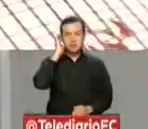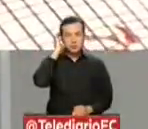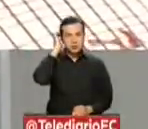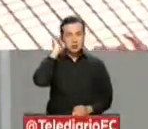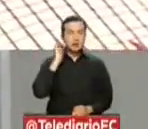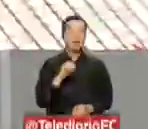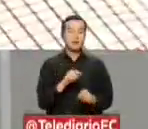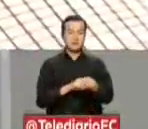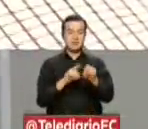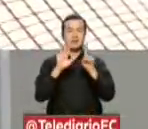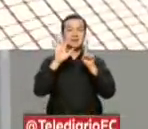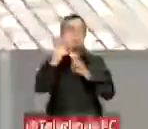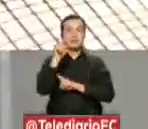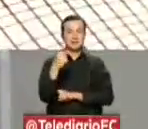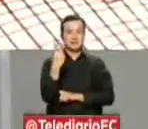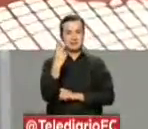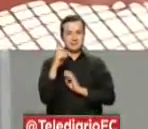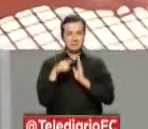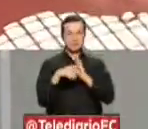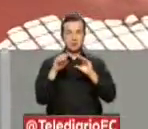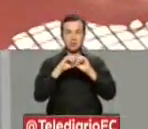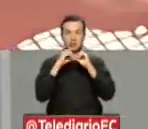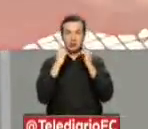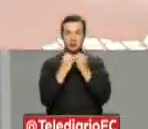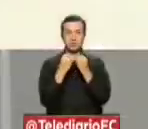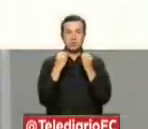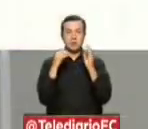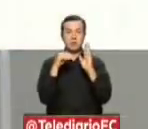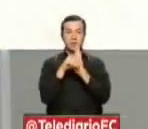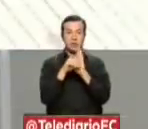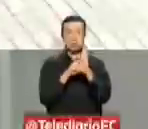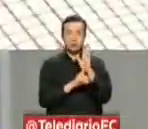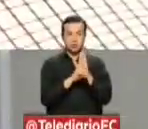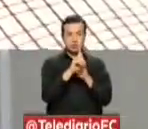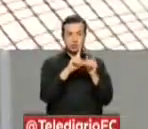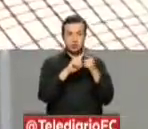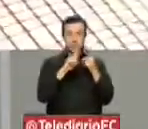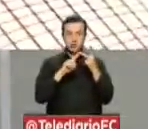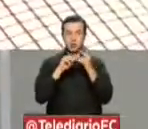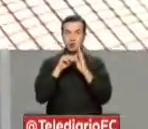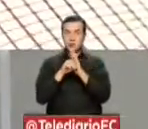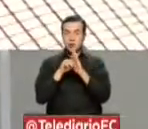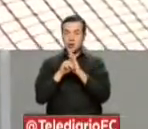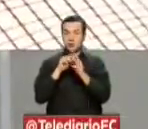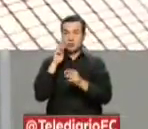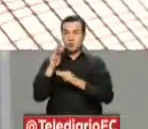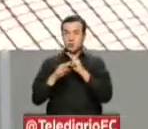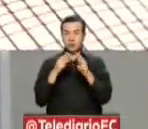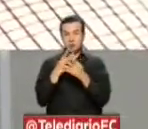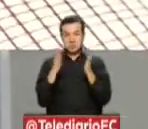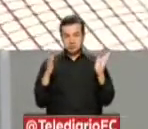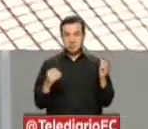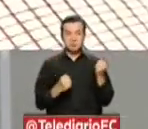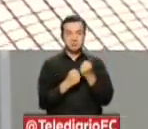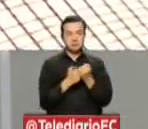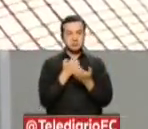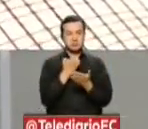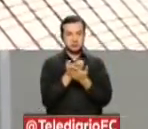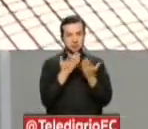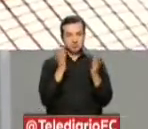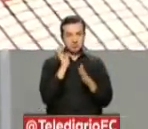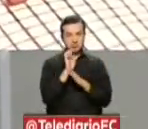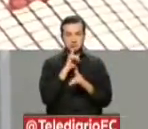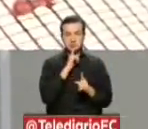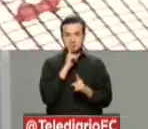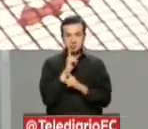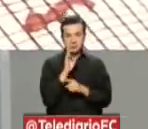6:12. Ahora les contamos que organismos como el Banco Interamericano de Desarrollo y el Banco Mundial mostraron apertura en apoyar económicamente a Ecuador